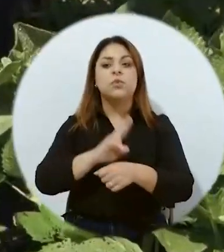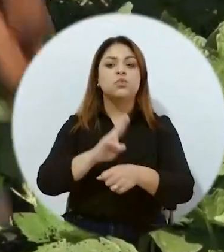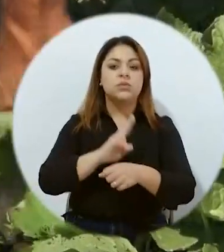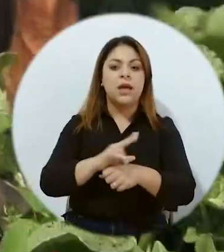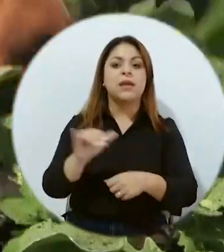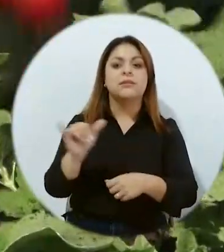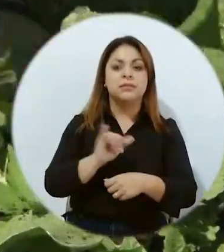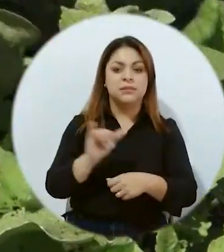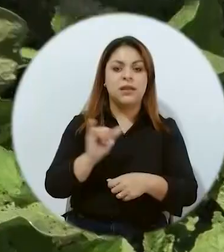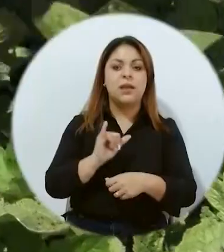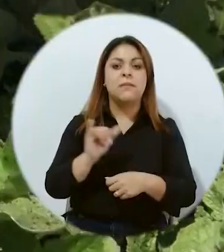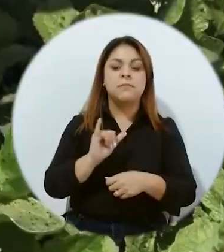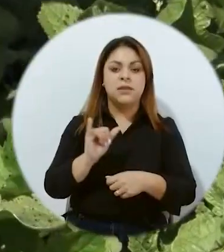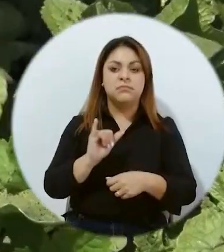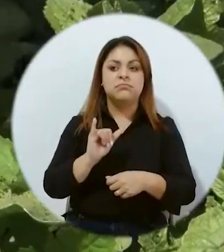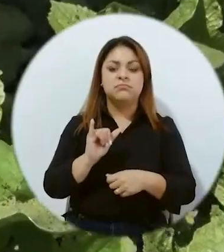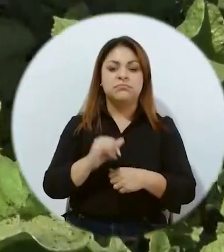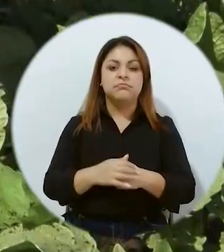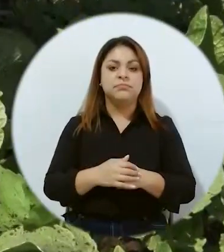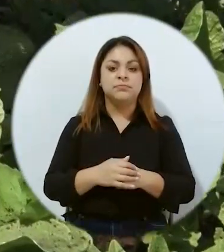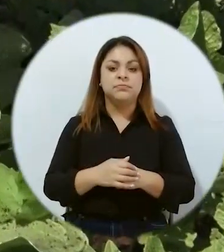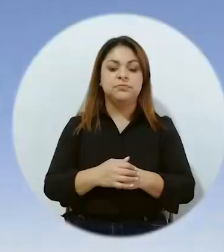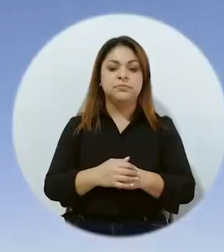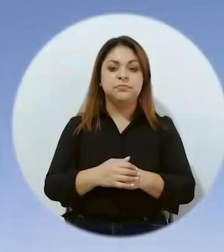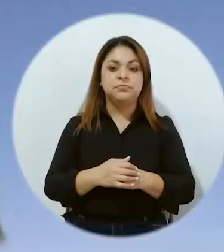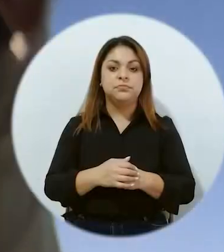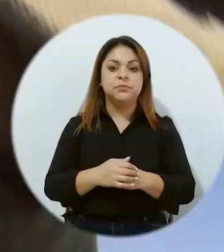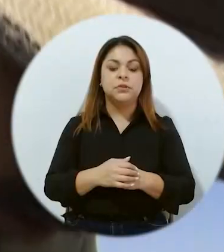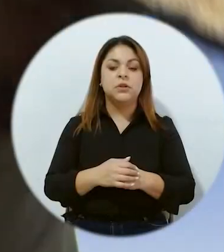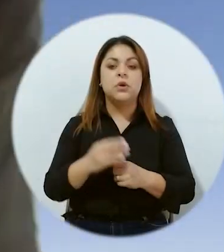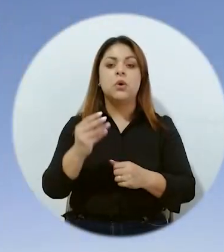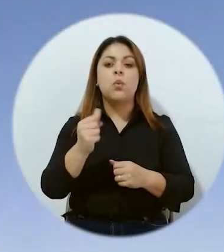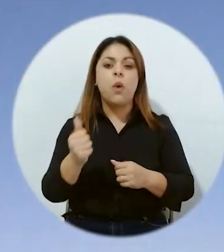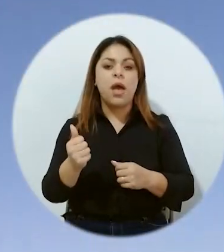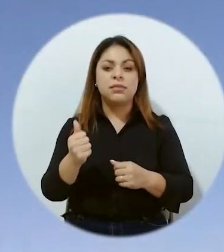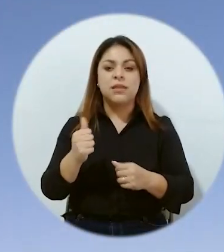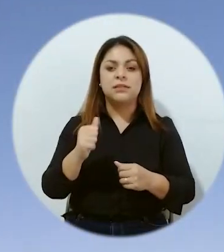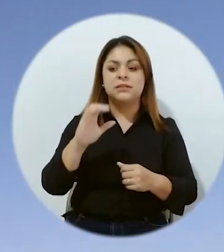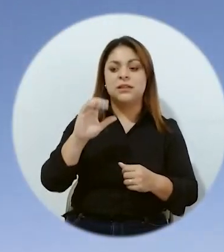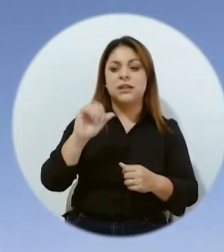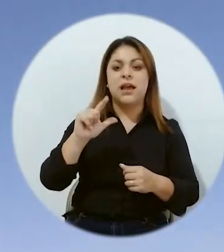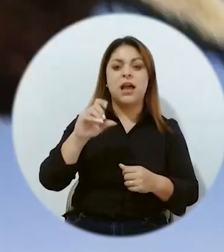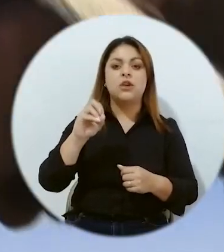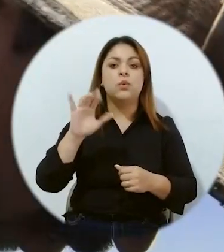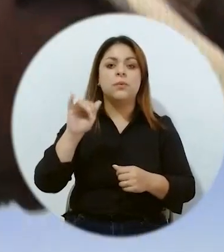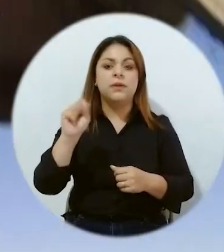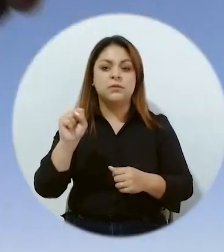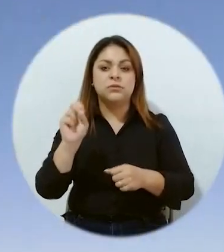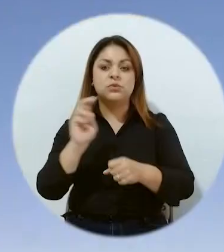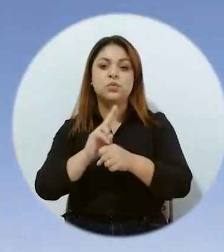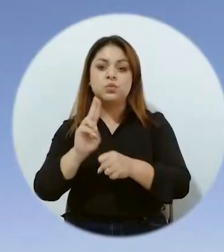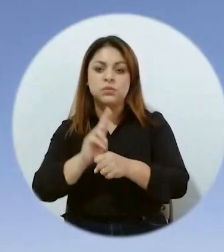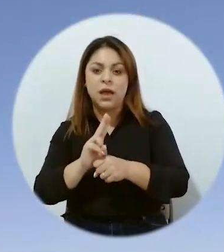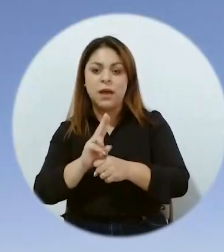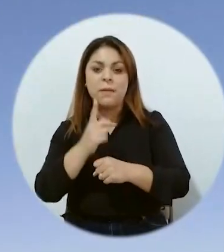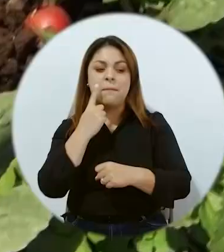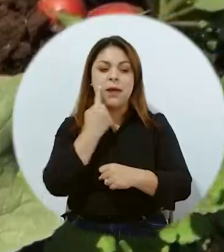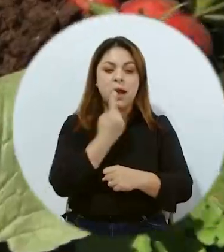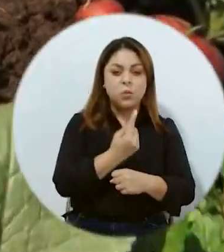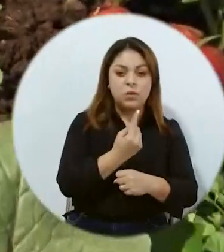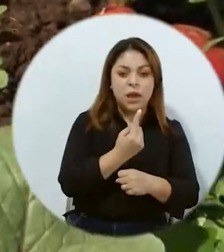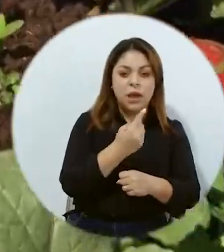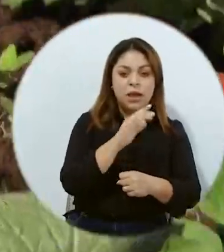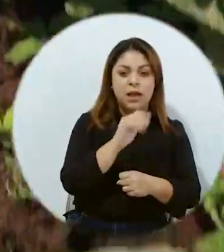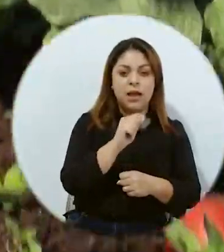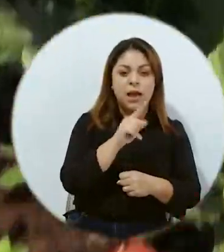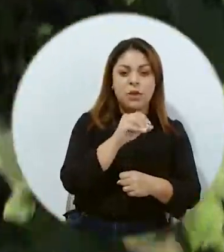muy relacionado con utilizar también, creo que fue Gerardo que lo mencionó, cuántas calorías utilizamos